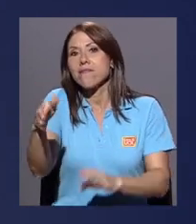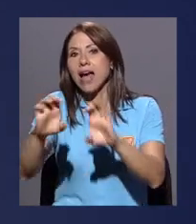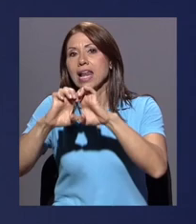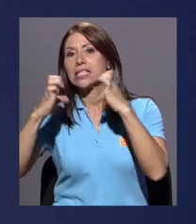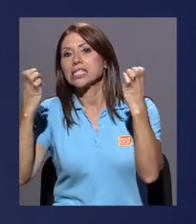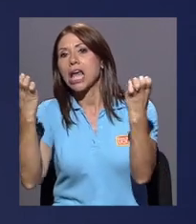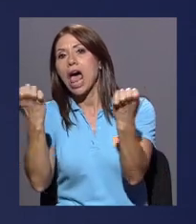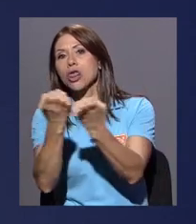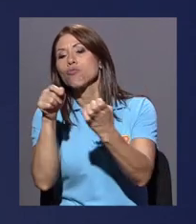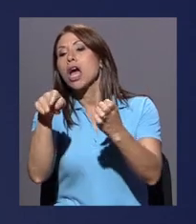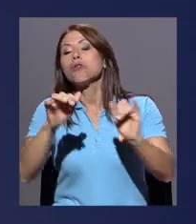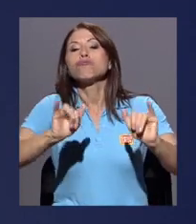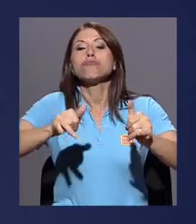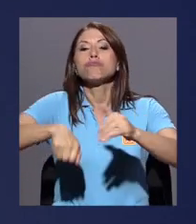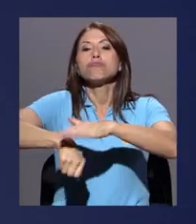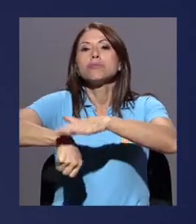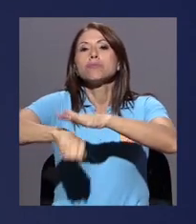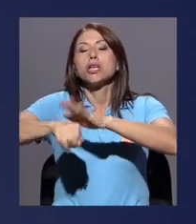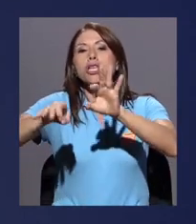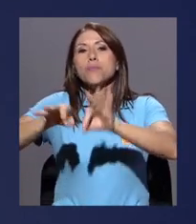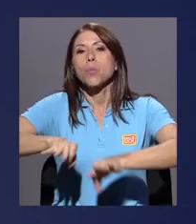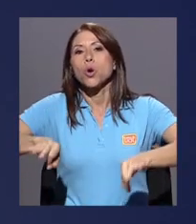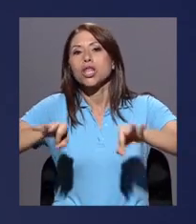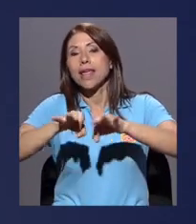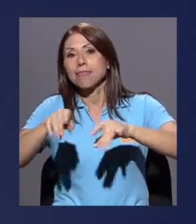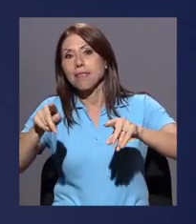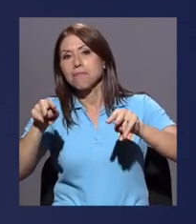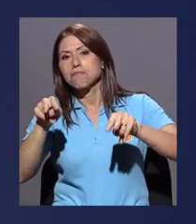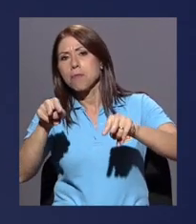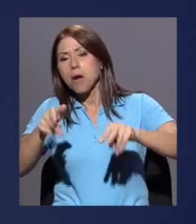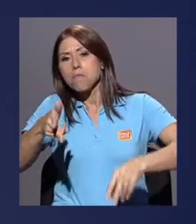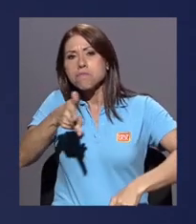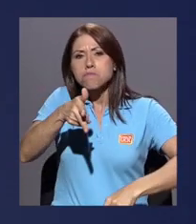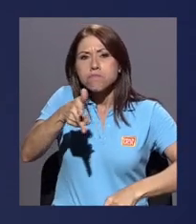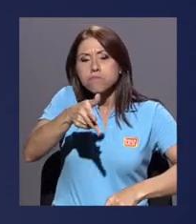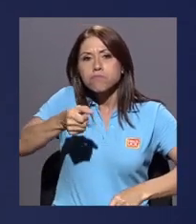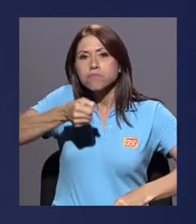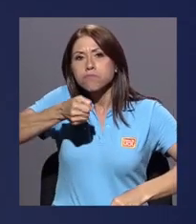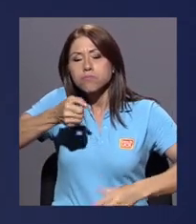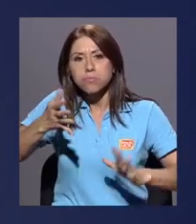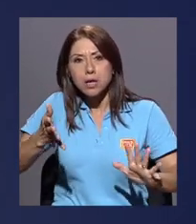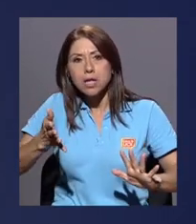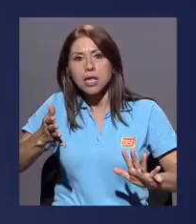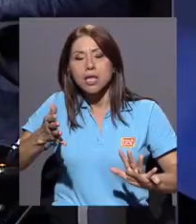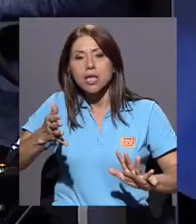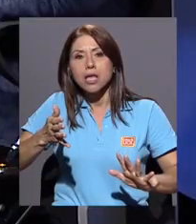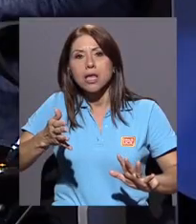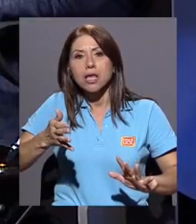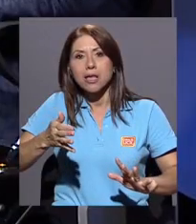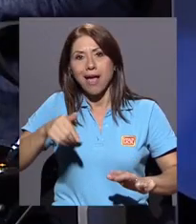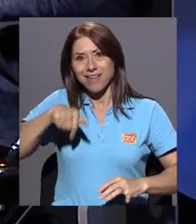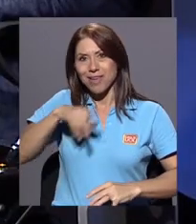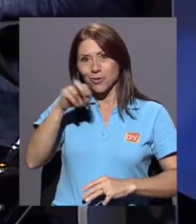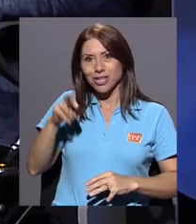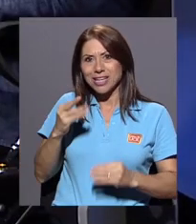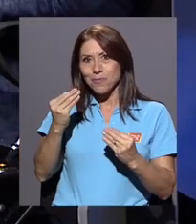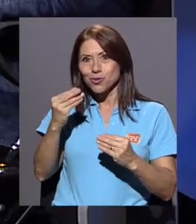el estadio de un partido de fútbol importante, para ponerlo en un esquema de algo que lee grandes audiencias en nuestro país,